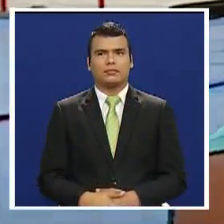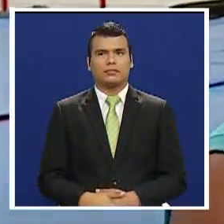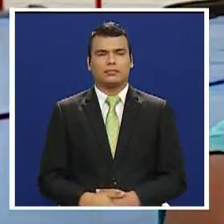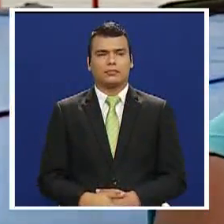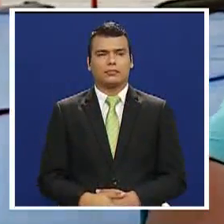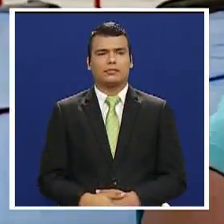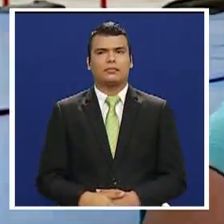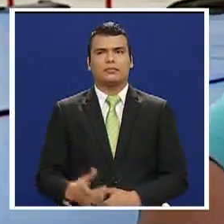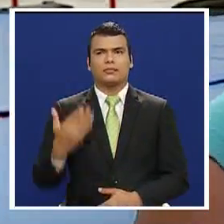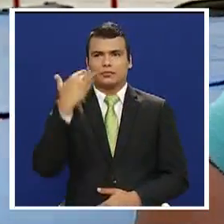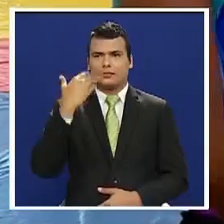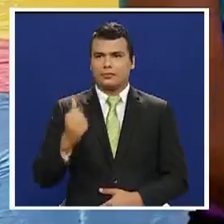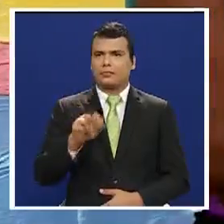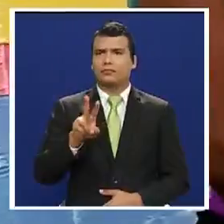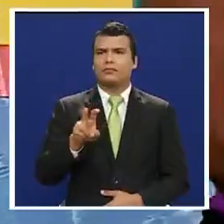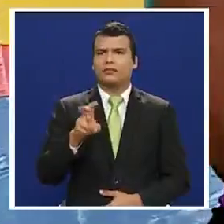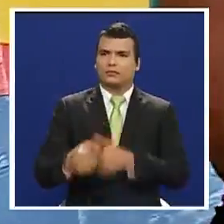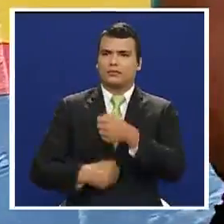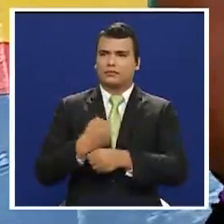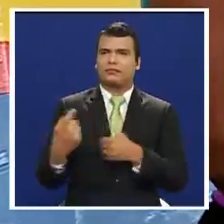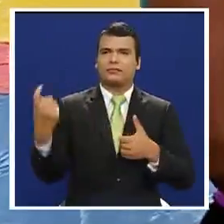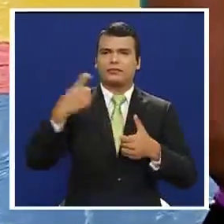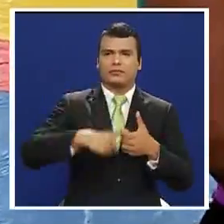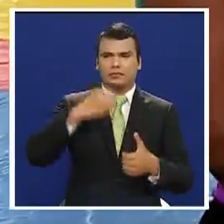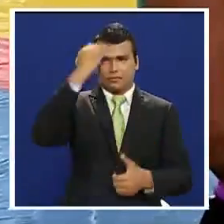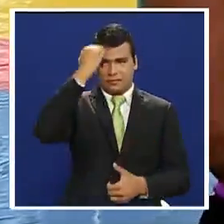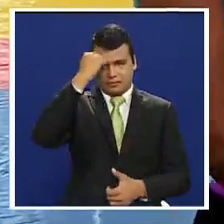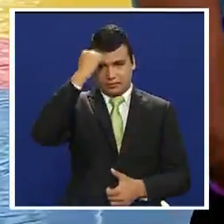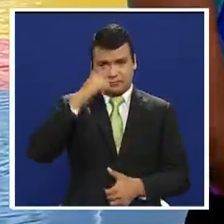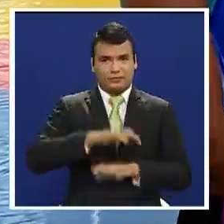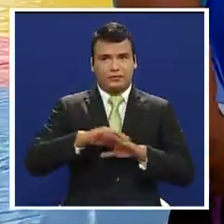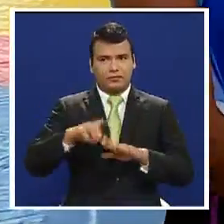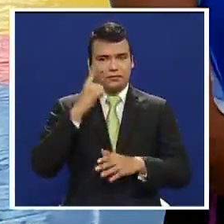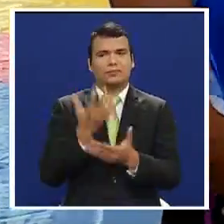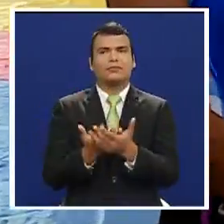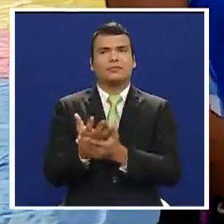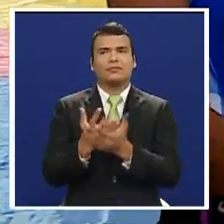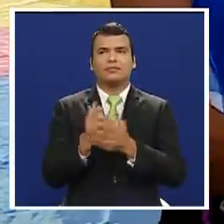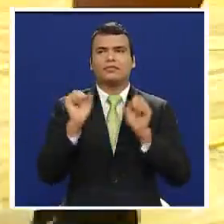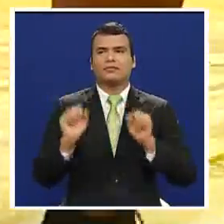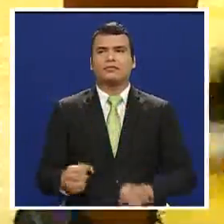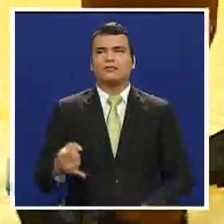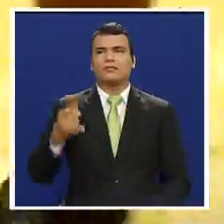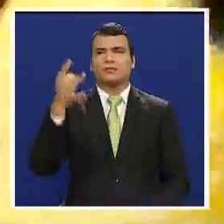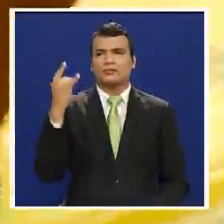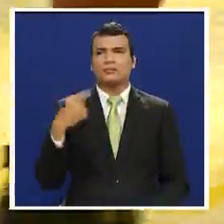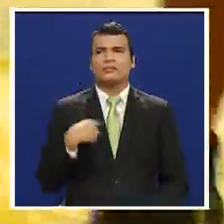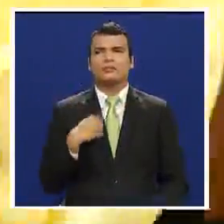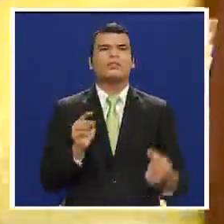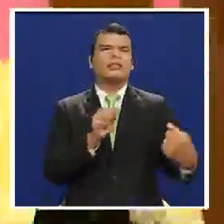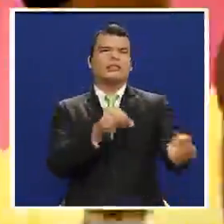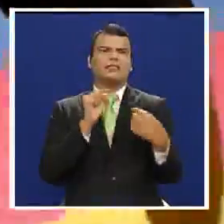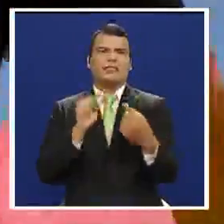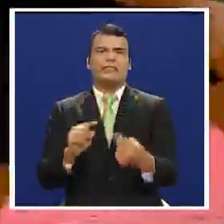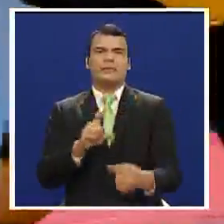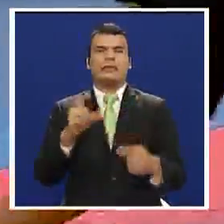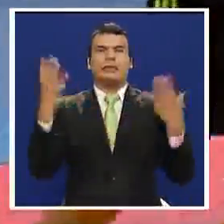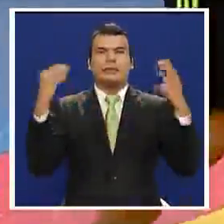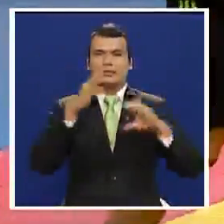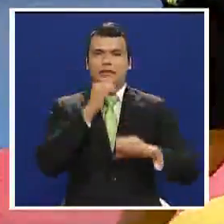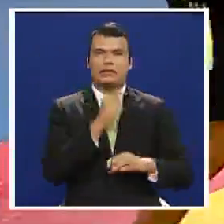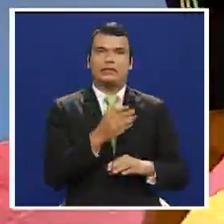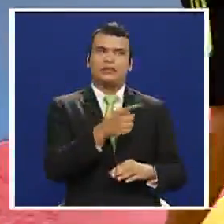El reto para Jacqueline es mejorar su ubicación en el podium y por eso esta semana viajará fuera del país a concentrarse y participar en varios campeonatos para lograr su